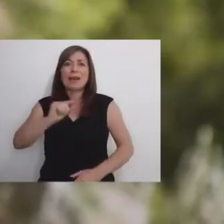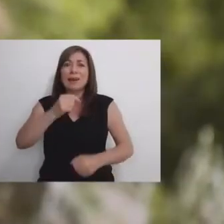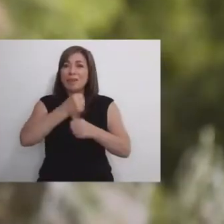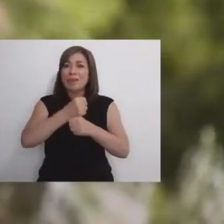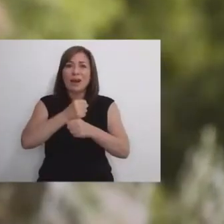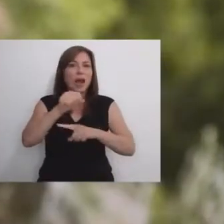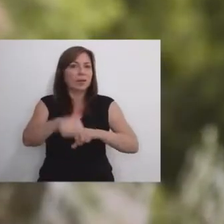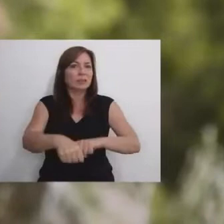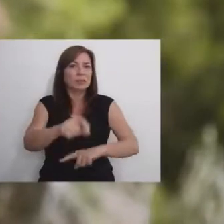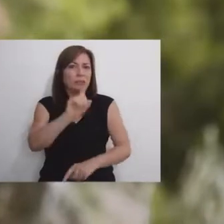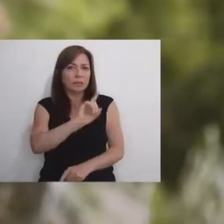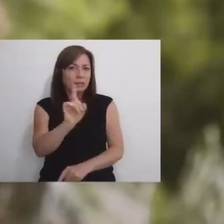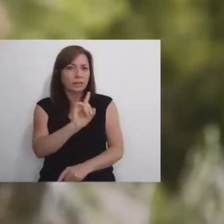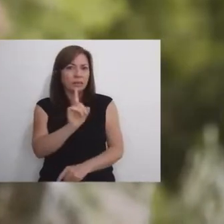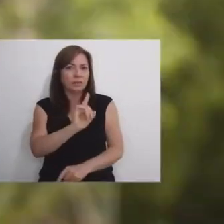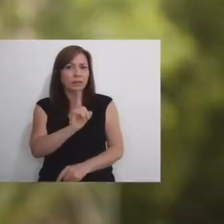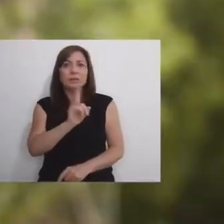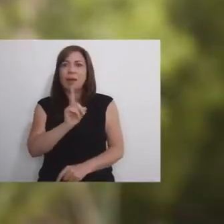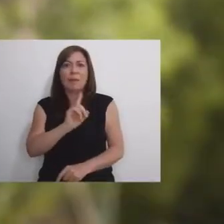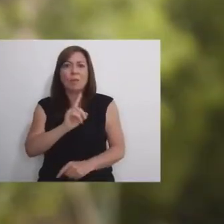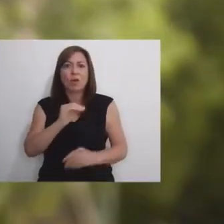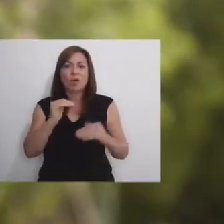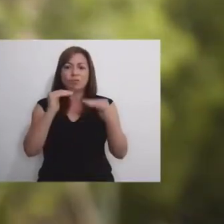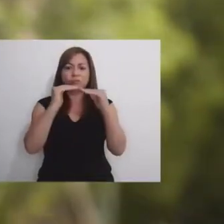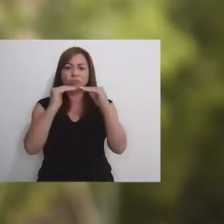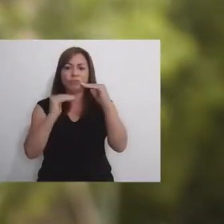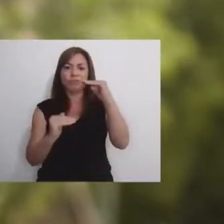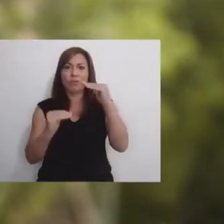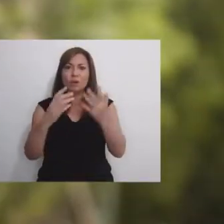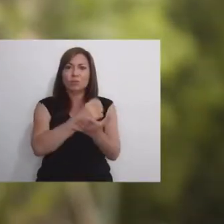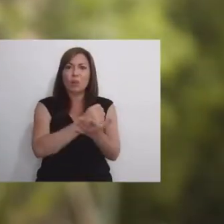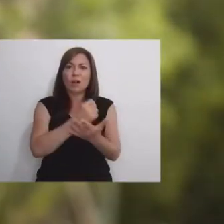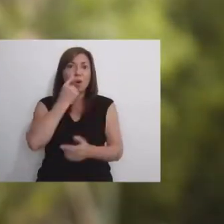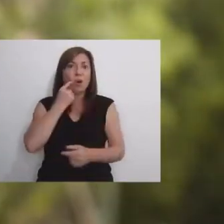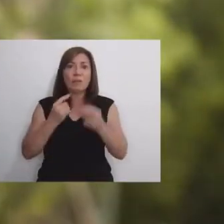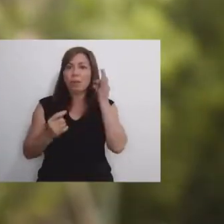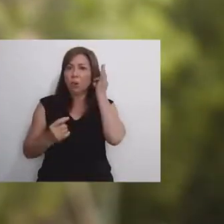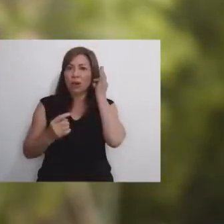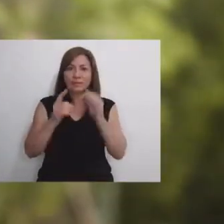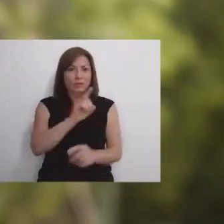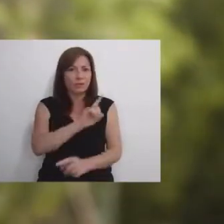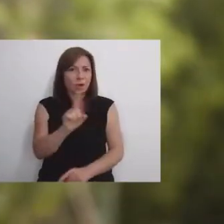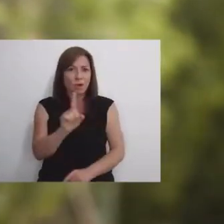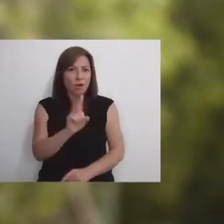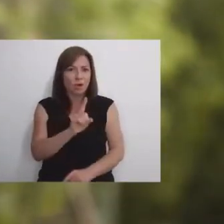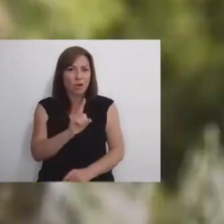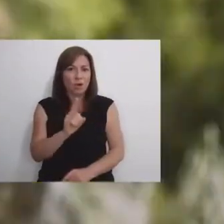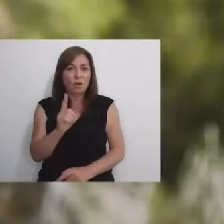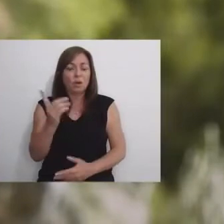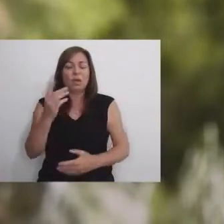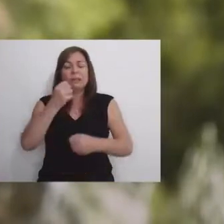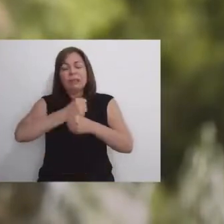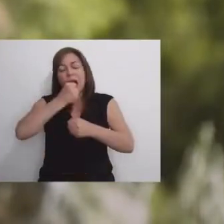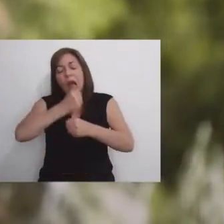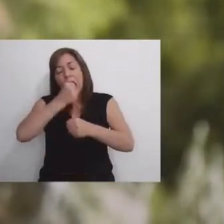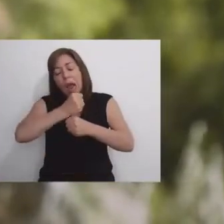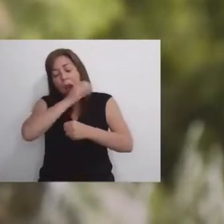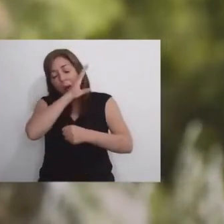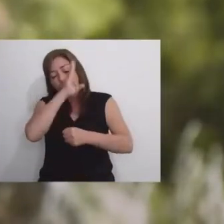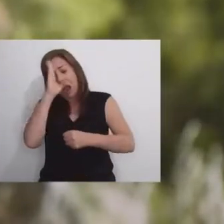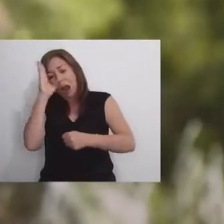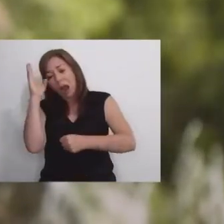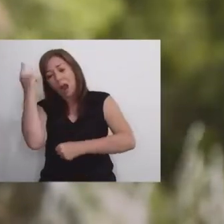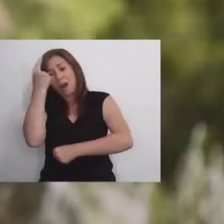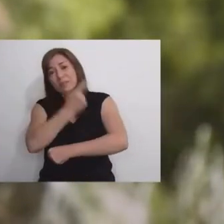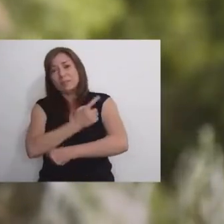podemos aceptar la precariedad laboral, ni tampoco la desigualdad salarial entre hombres y mujeres, ni las jornadas